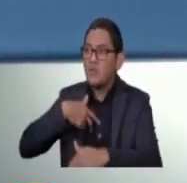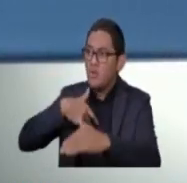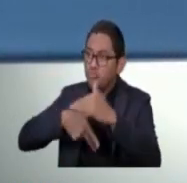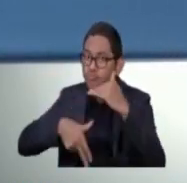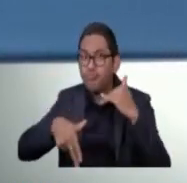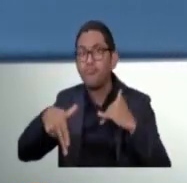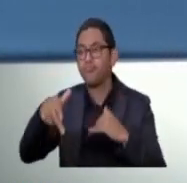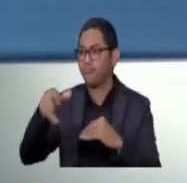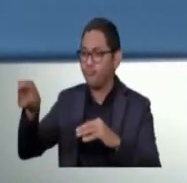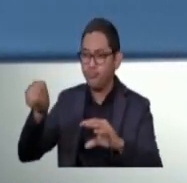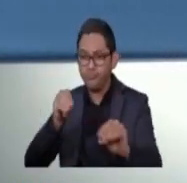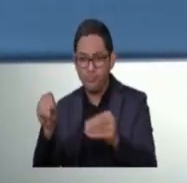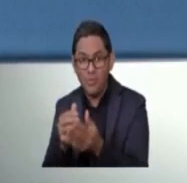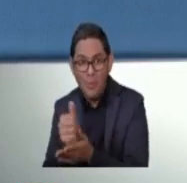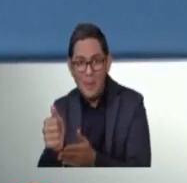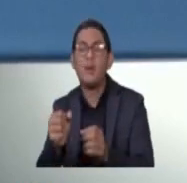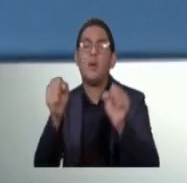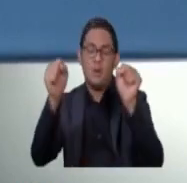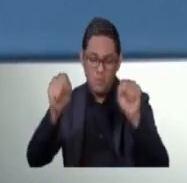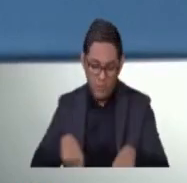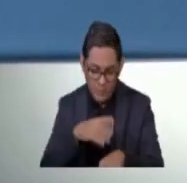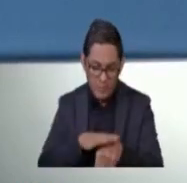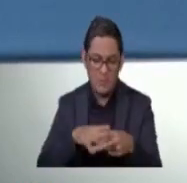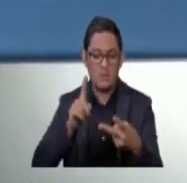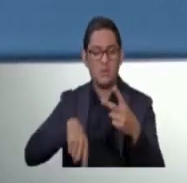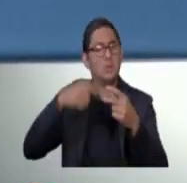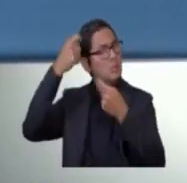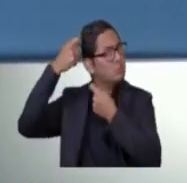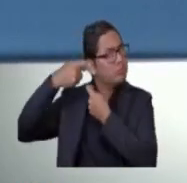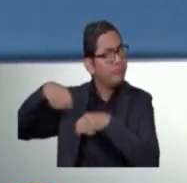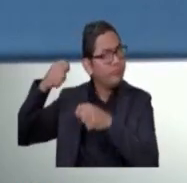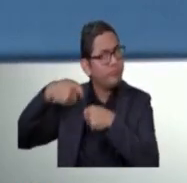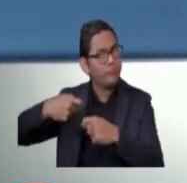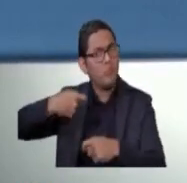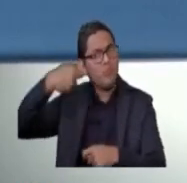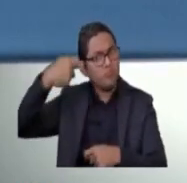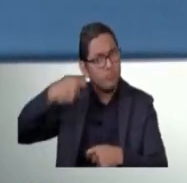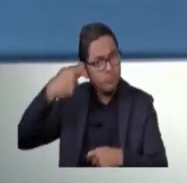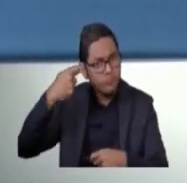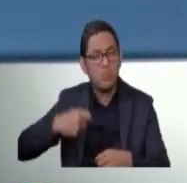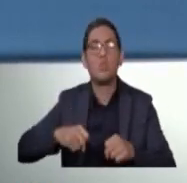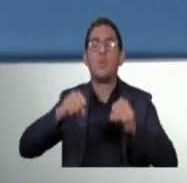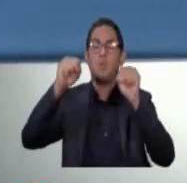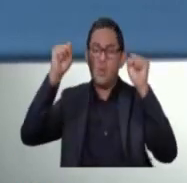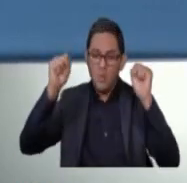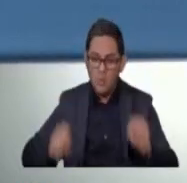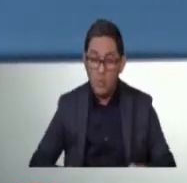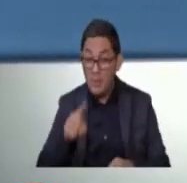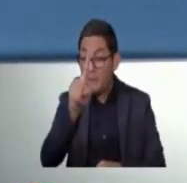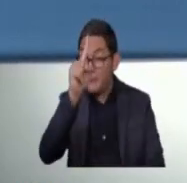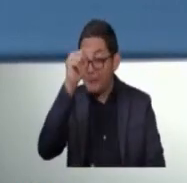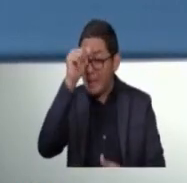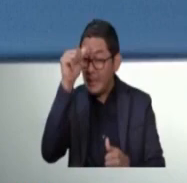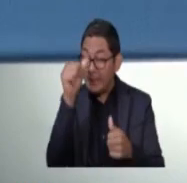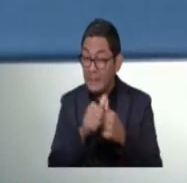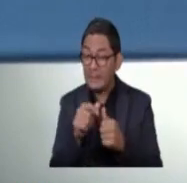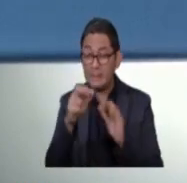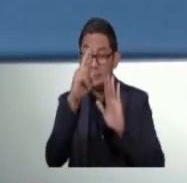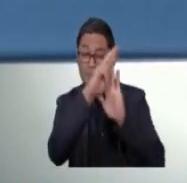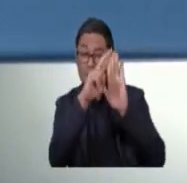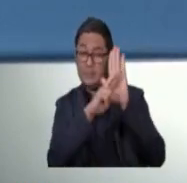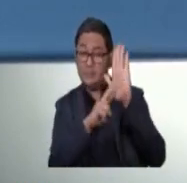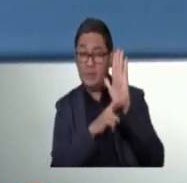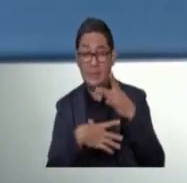los salones de belleza y barberías los cuales deberán cumplir con los protocolos